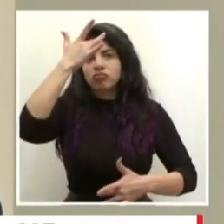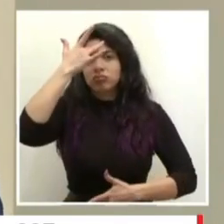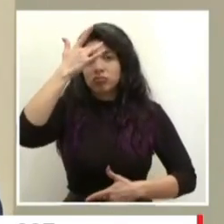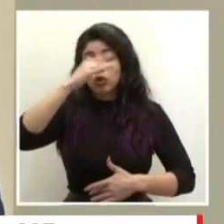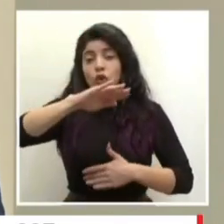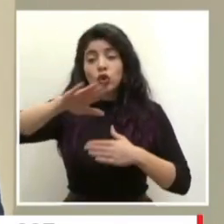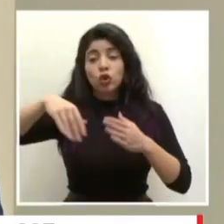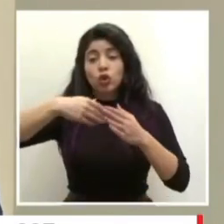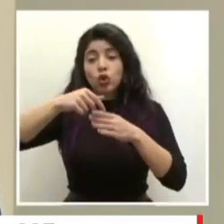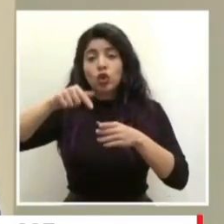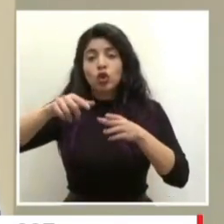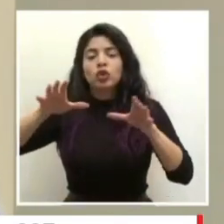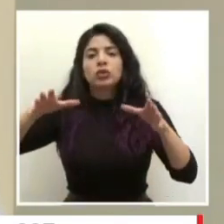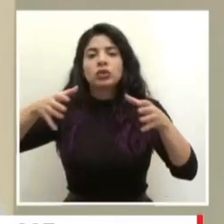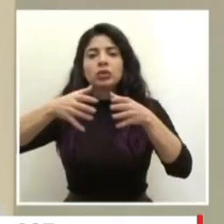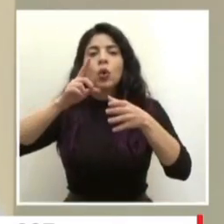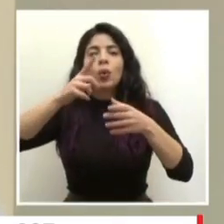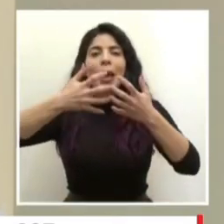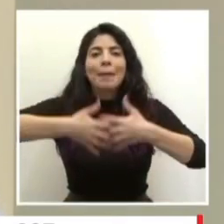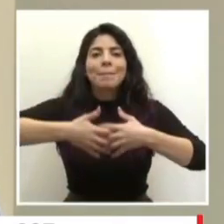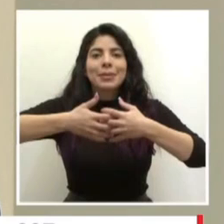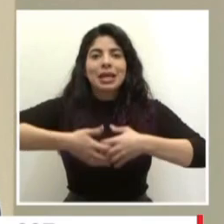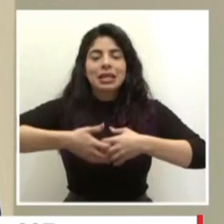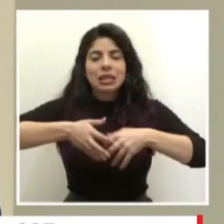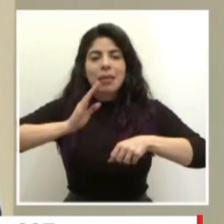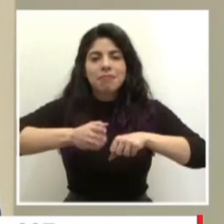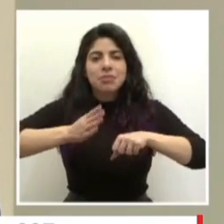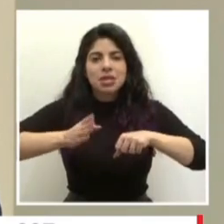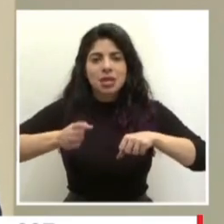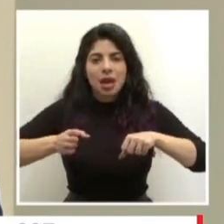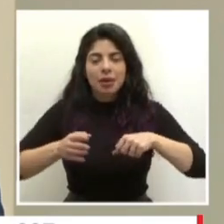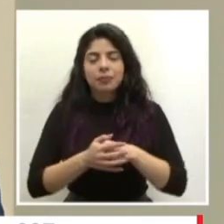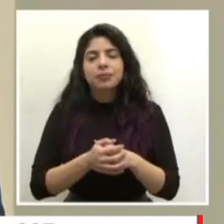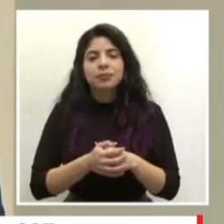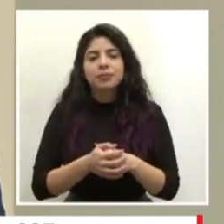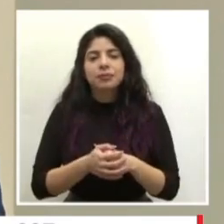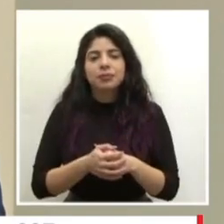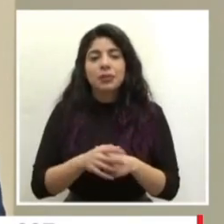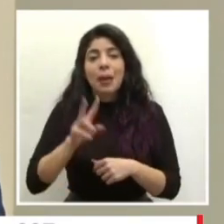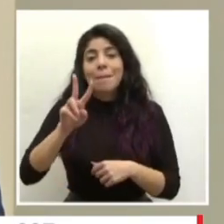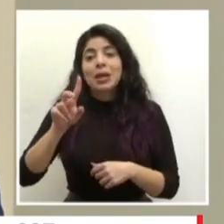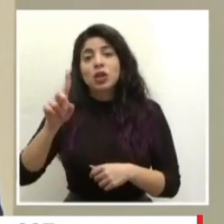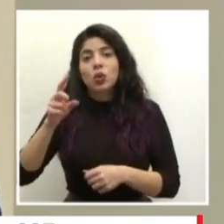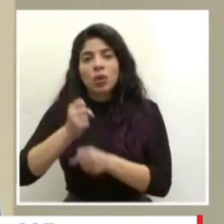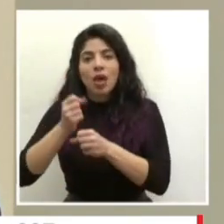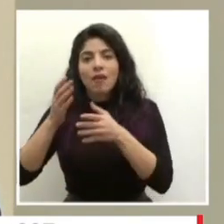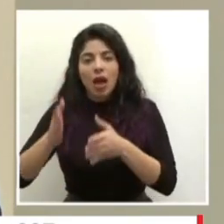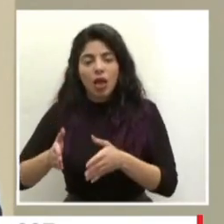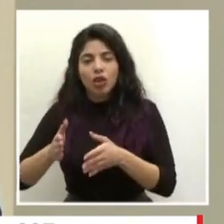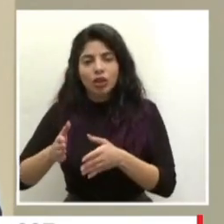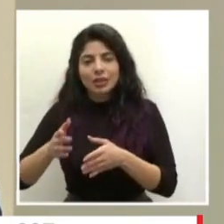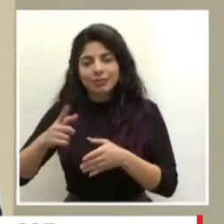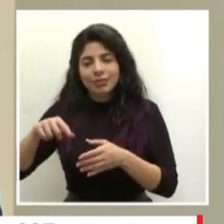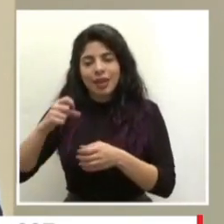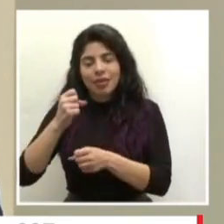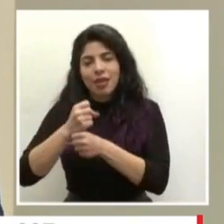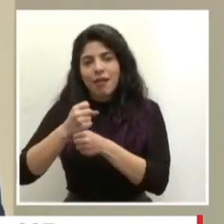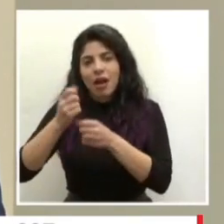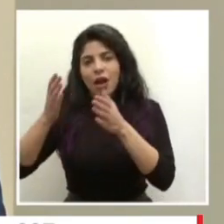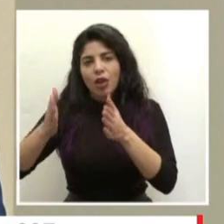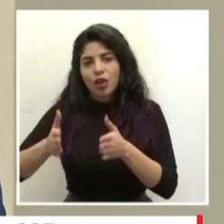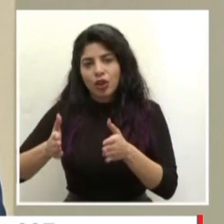sido concentrados en una empresa de piña, que 21 fueron justamente de funcionarios que trabajaban a nivel de